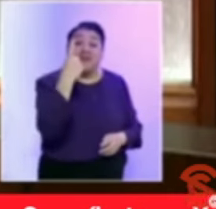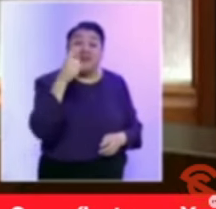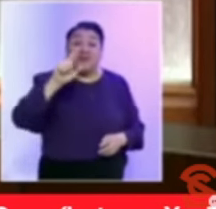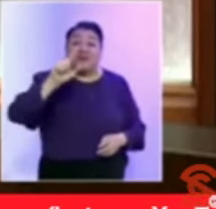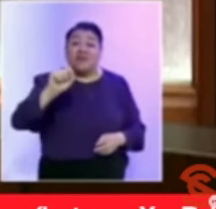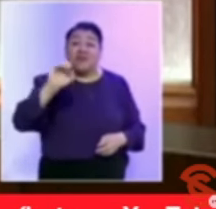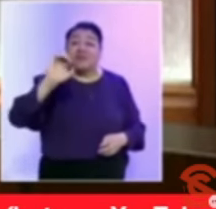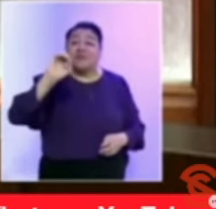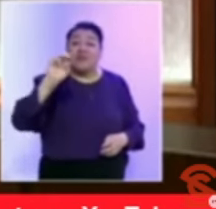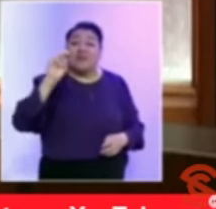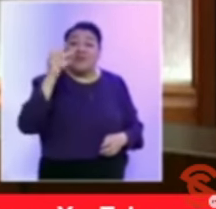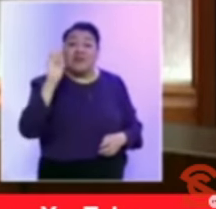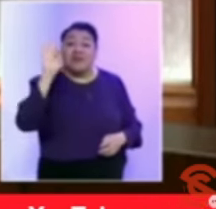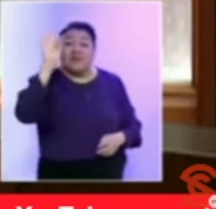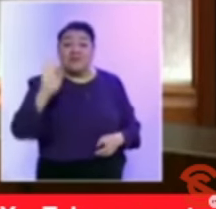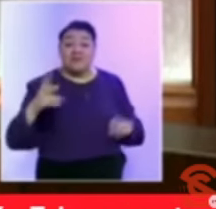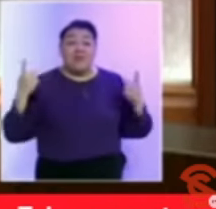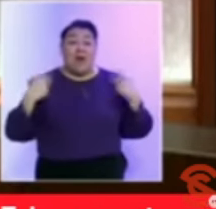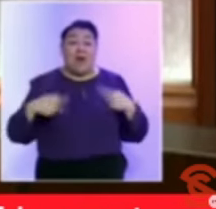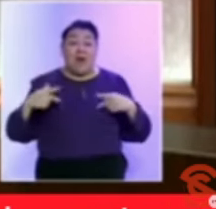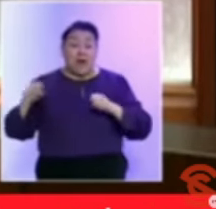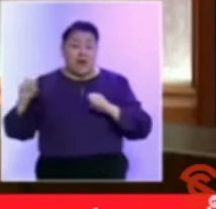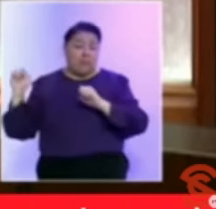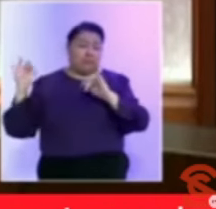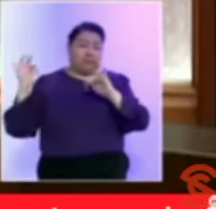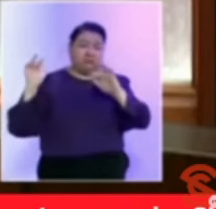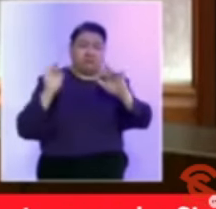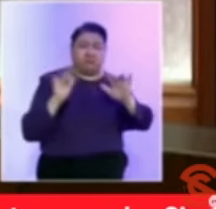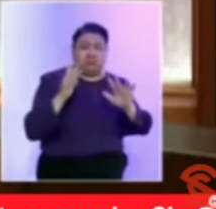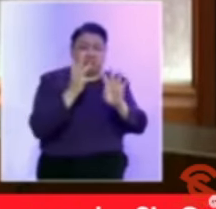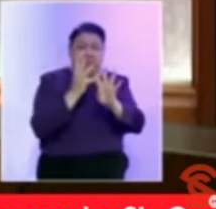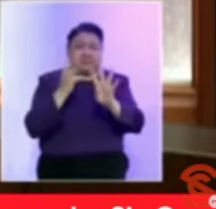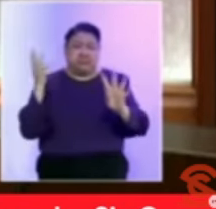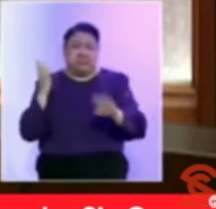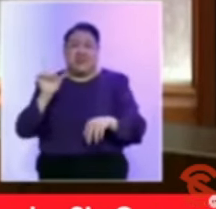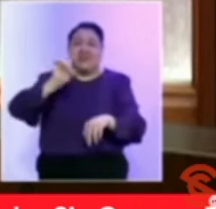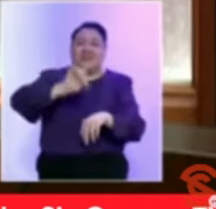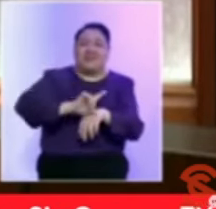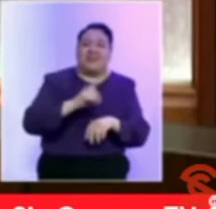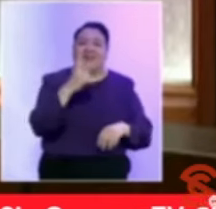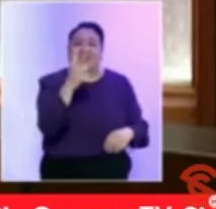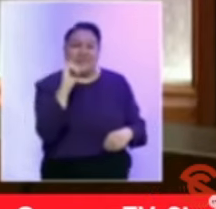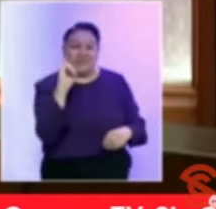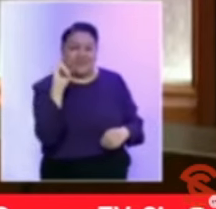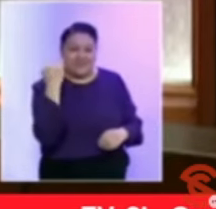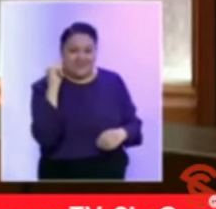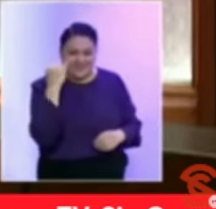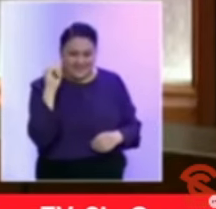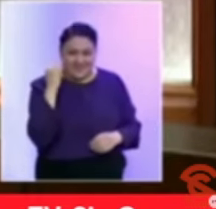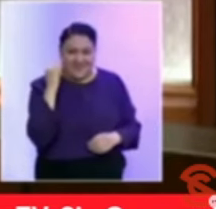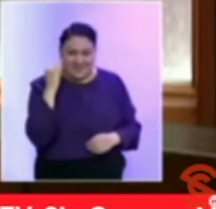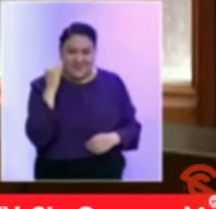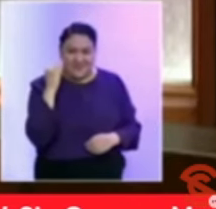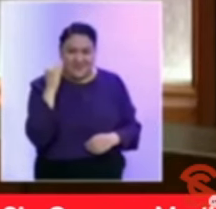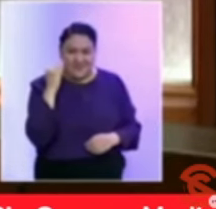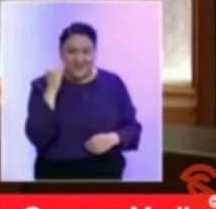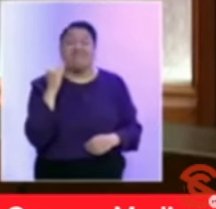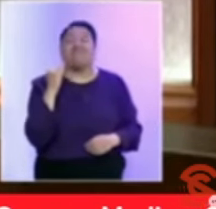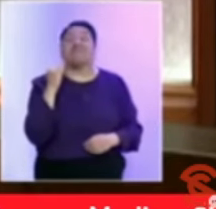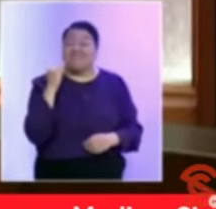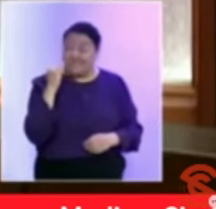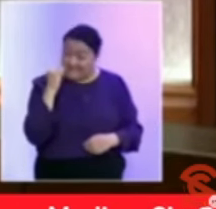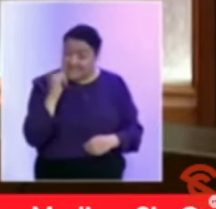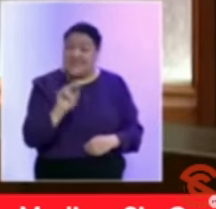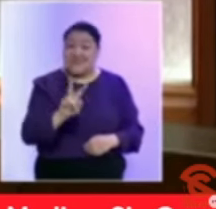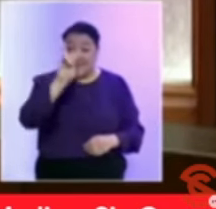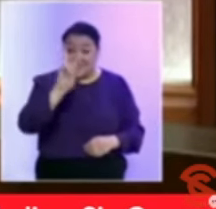61.04 de ición ciudadana el día de la jornada electoral sí